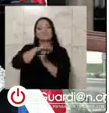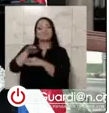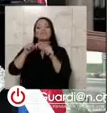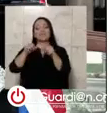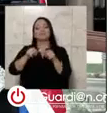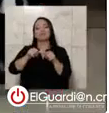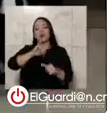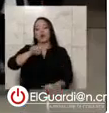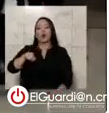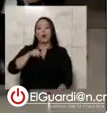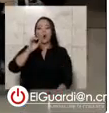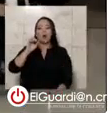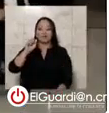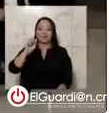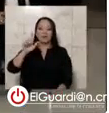Rodríguez, de Trivisión.